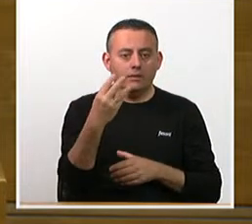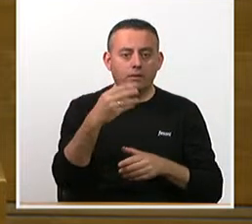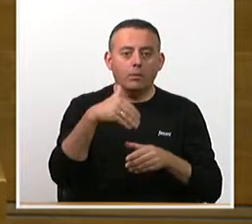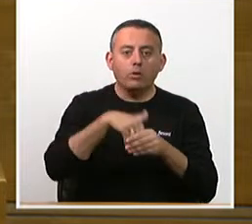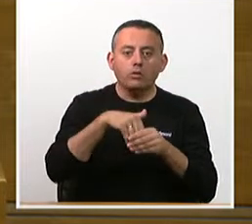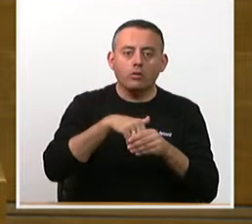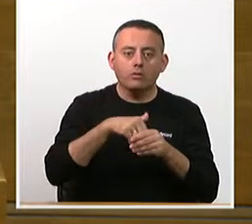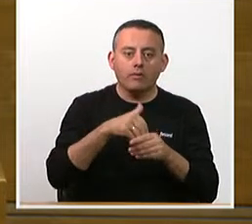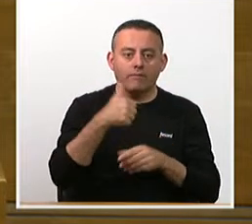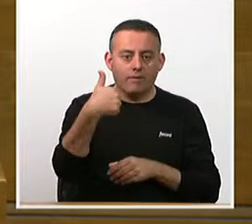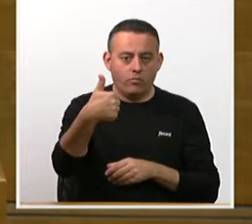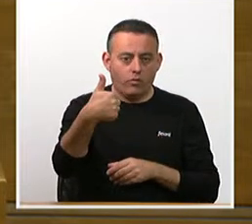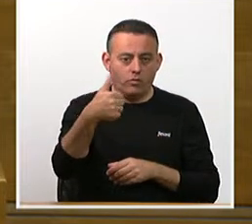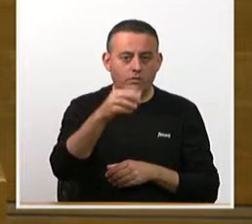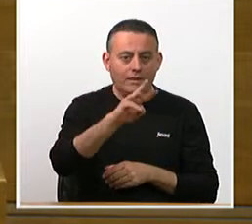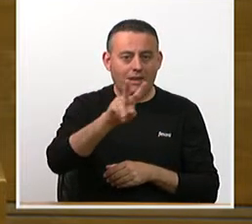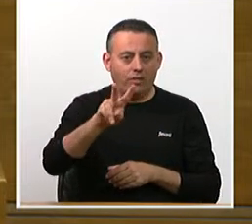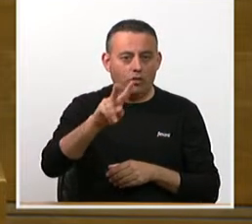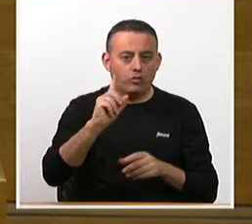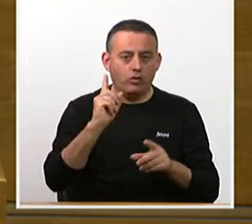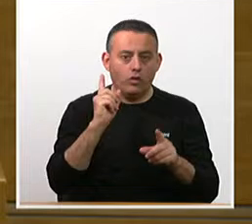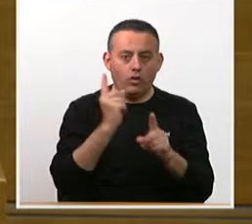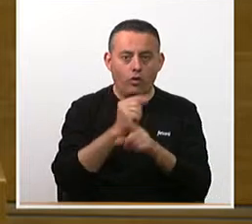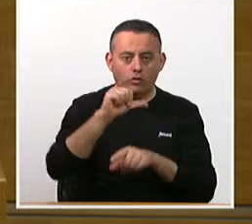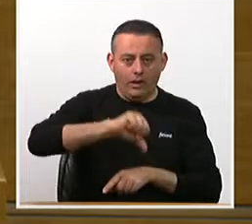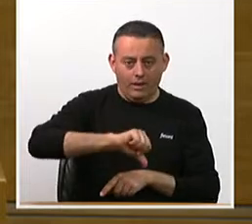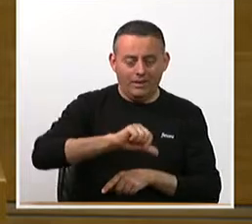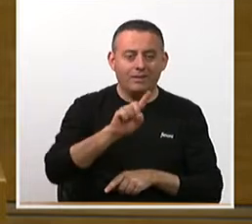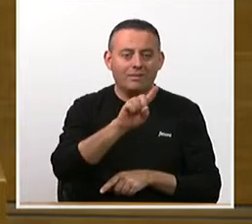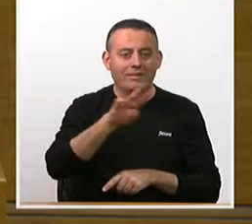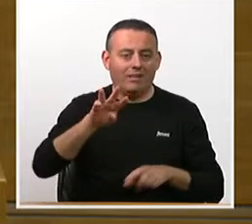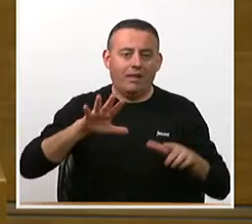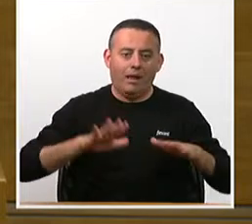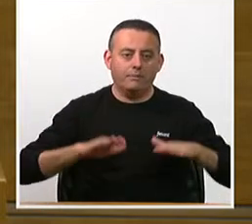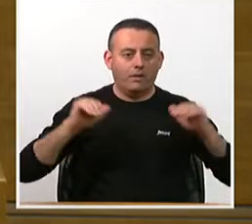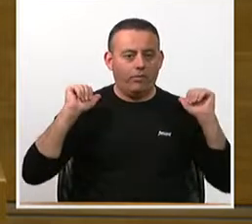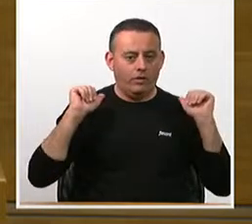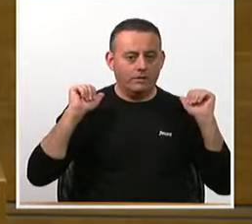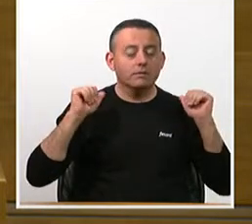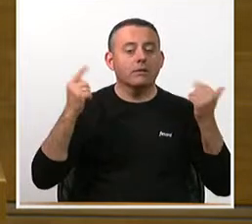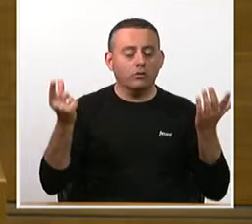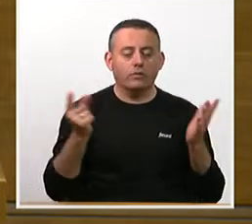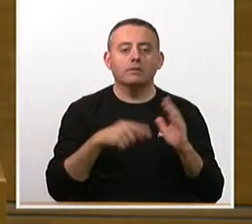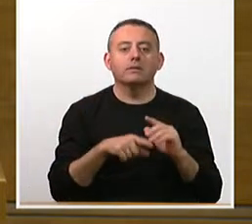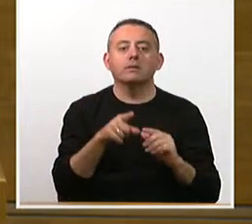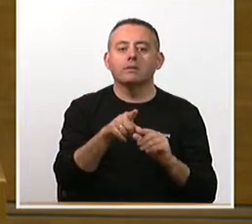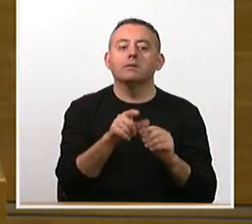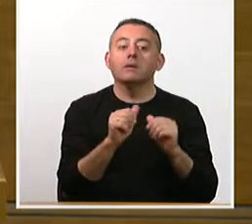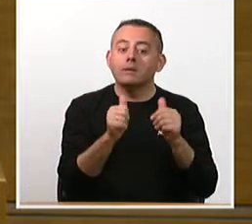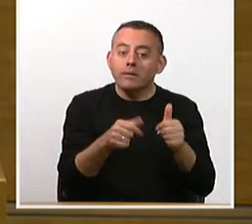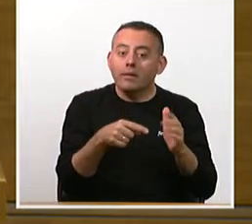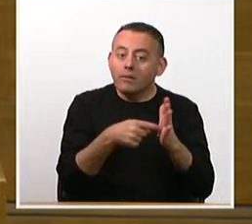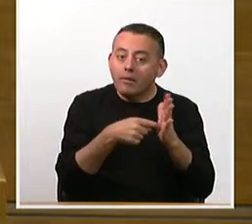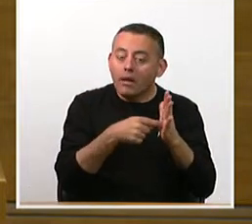favor 32 en contra y 13 abstenciones queda aprobada la